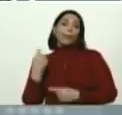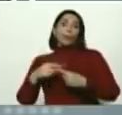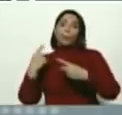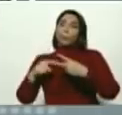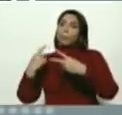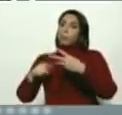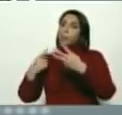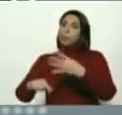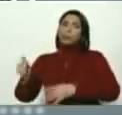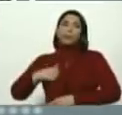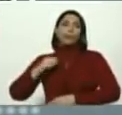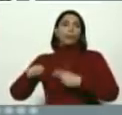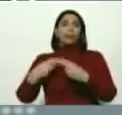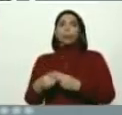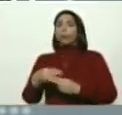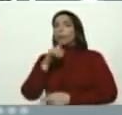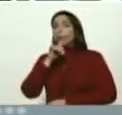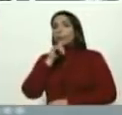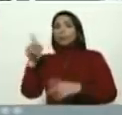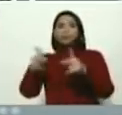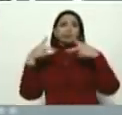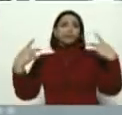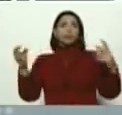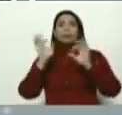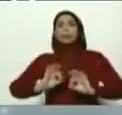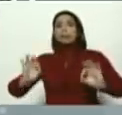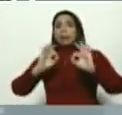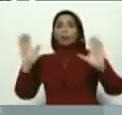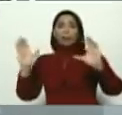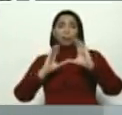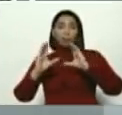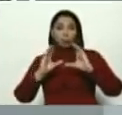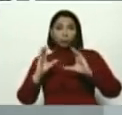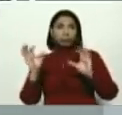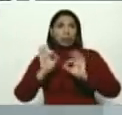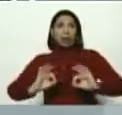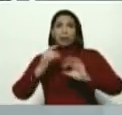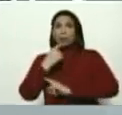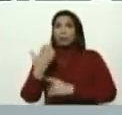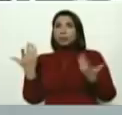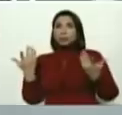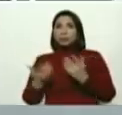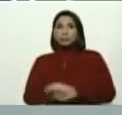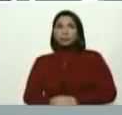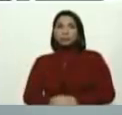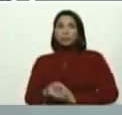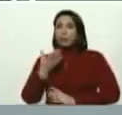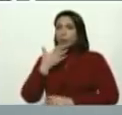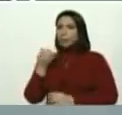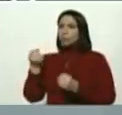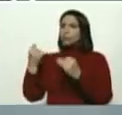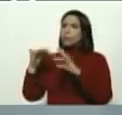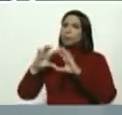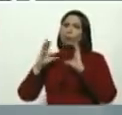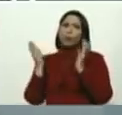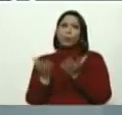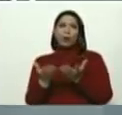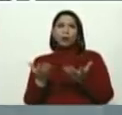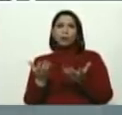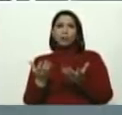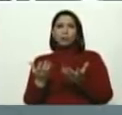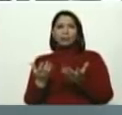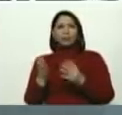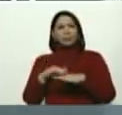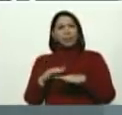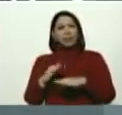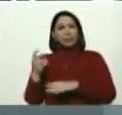F, ni CNN, ni nadie de ellos. Ellos lo que dicen es el número global, que es bajo todavía en